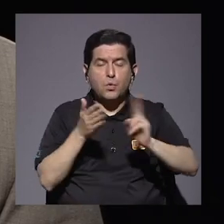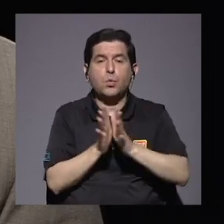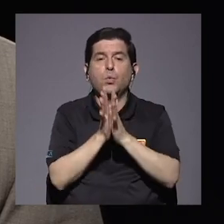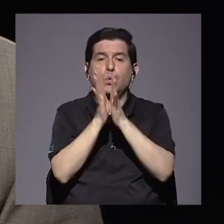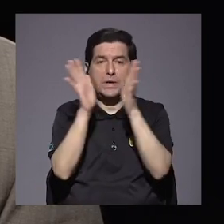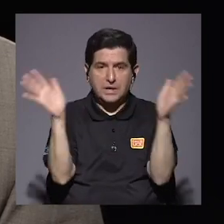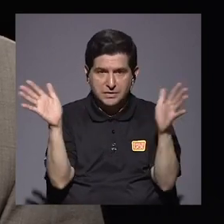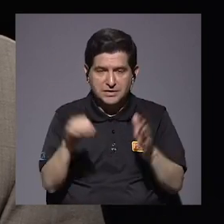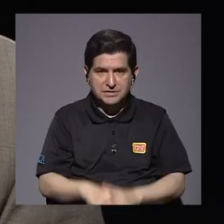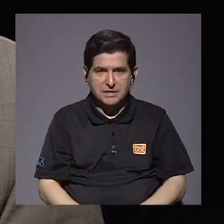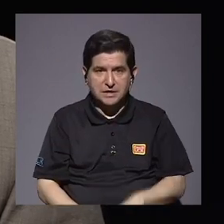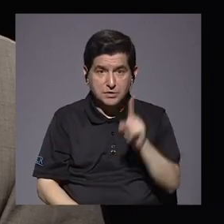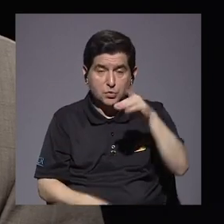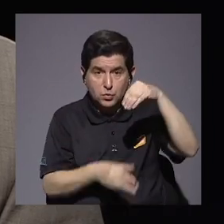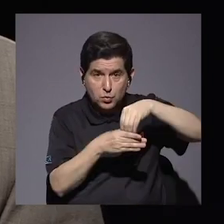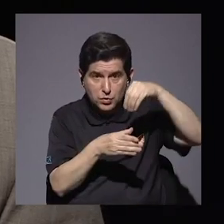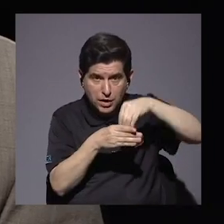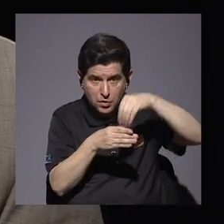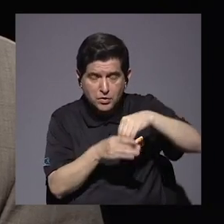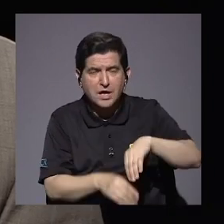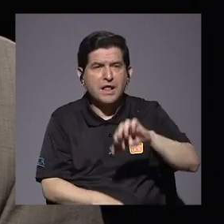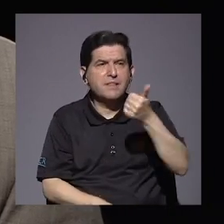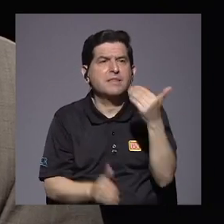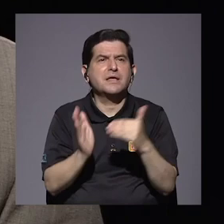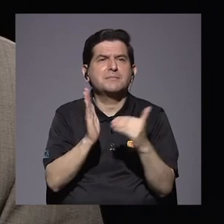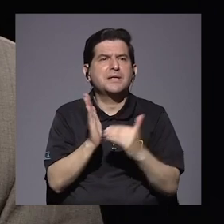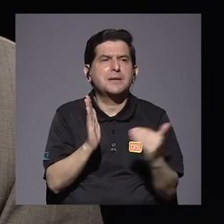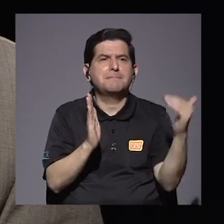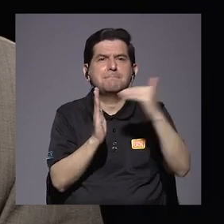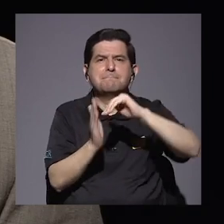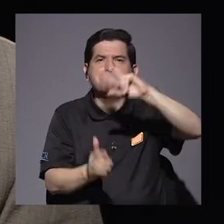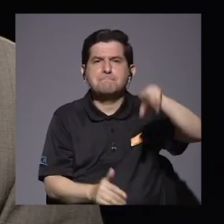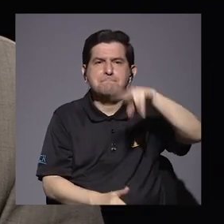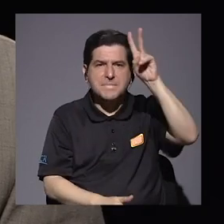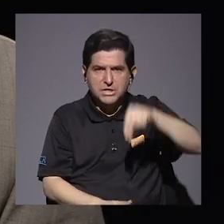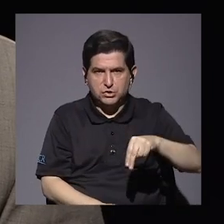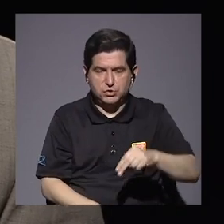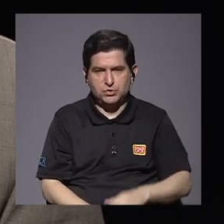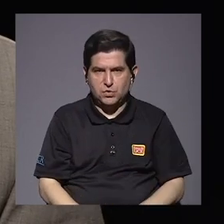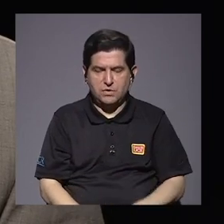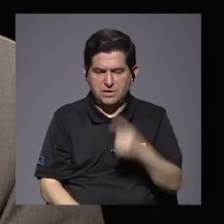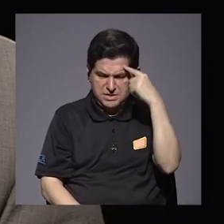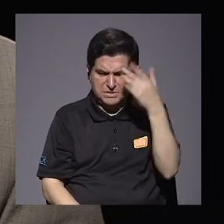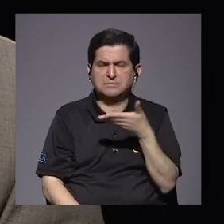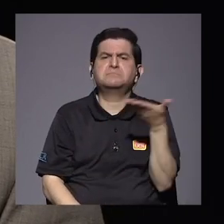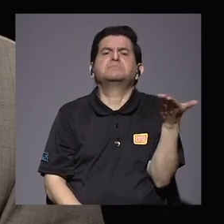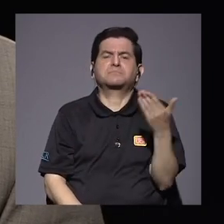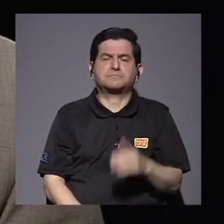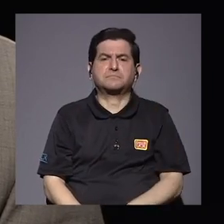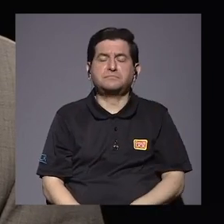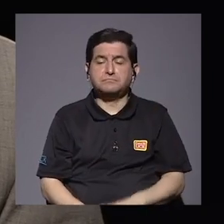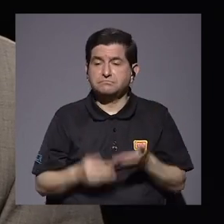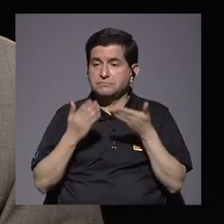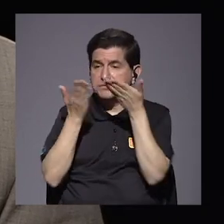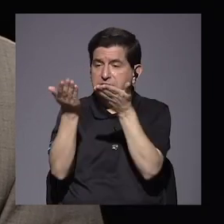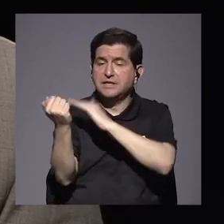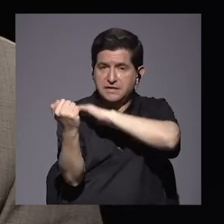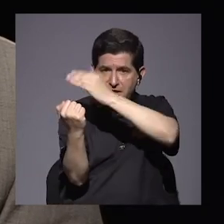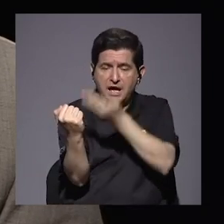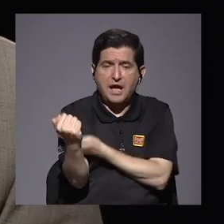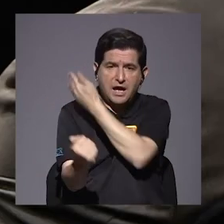universidades públicas hacemos un aporte cercano a los 10 mil millones de colones para el Poder